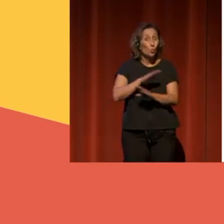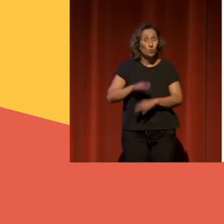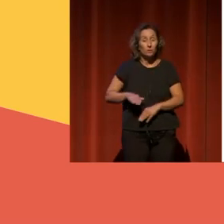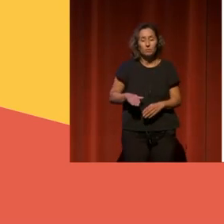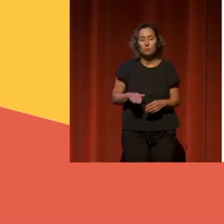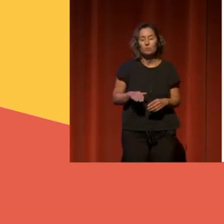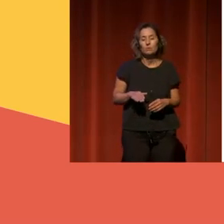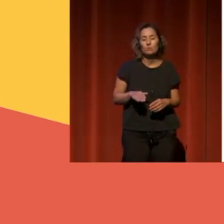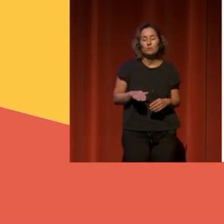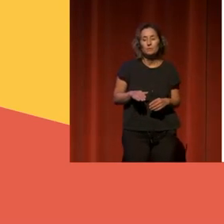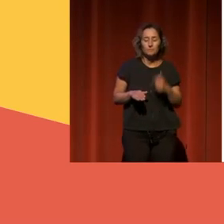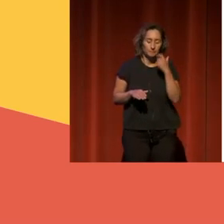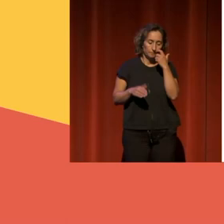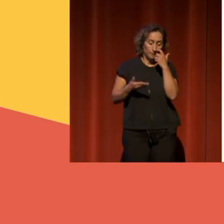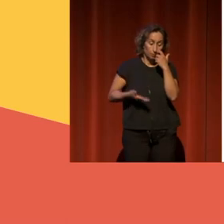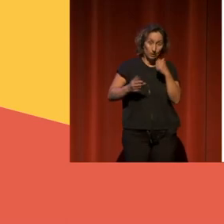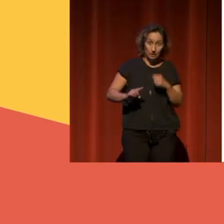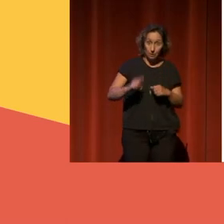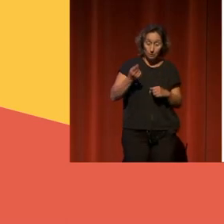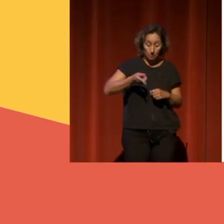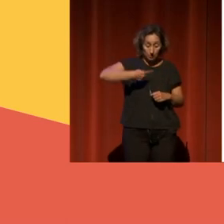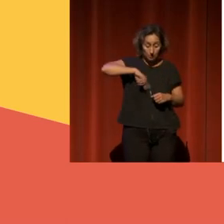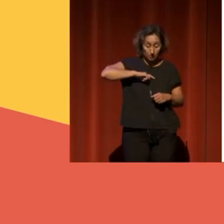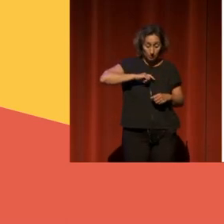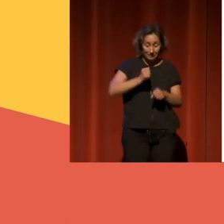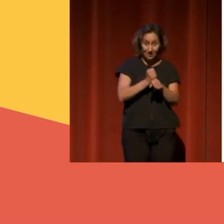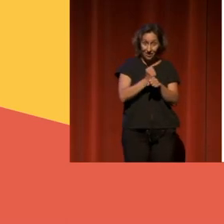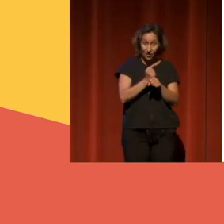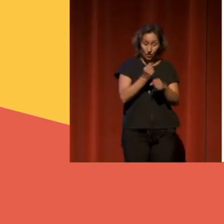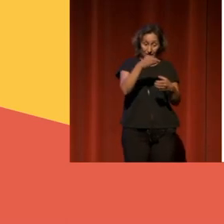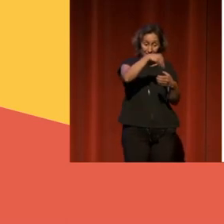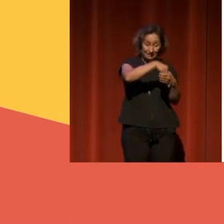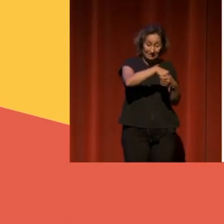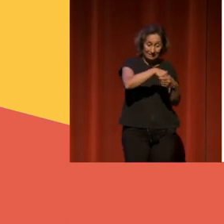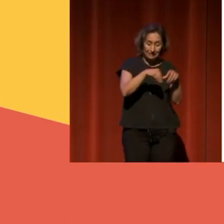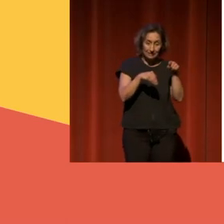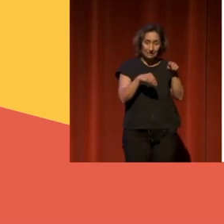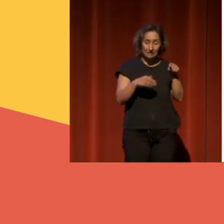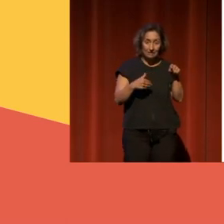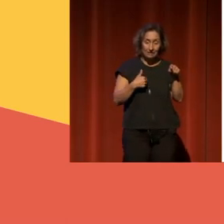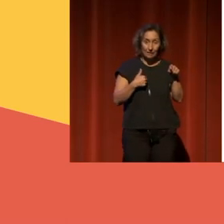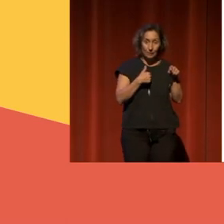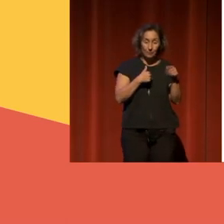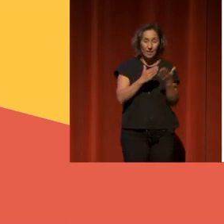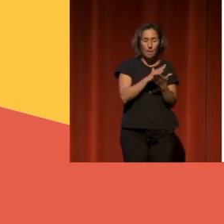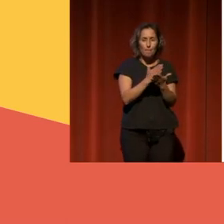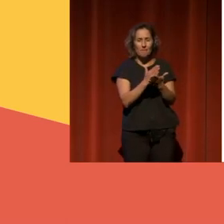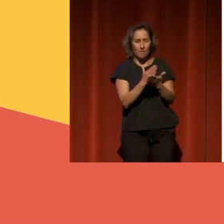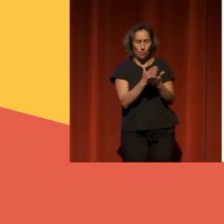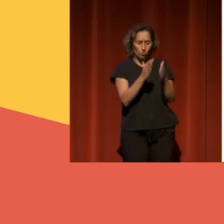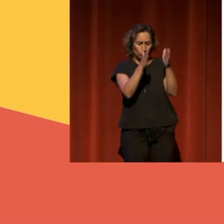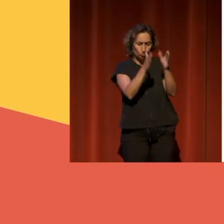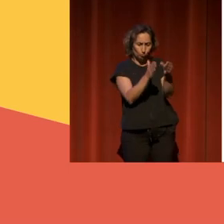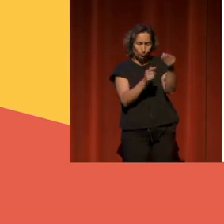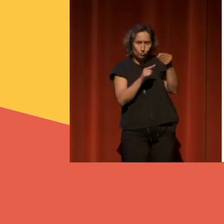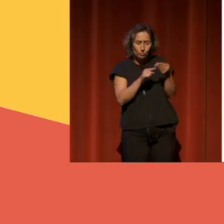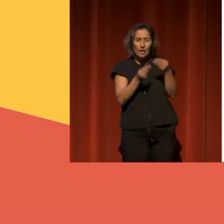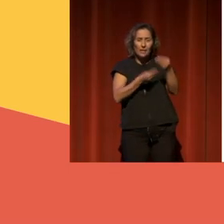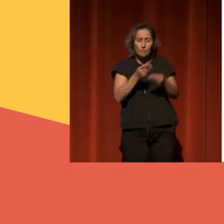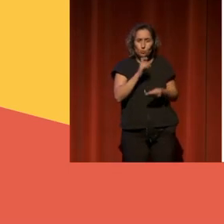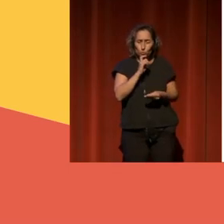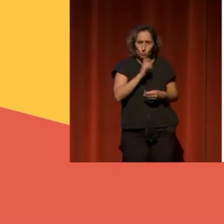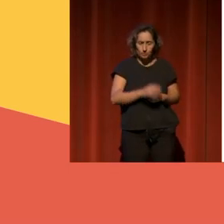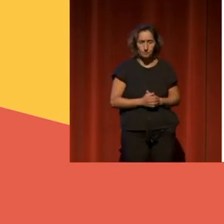importante, ¿cómo podemos el personal bibliotecario ejercer un papel mediador ante este tipo de obras? Bueno, pues esto es lo que voy a